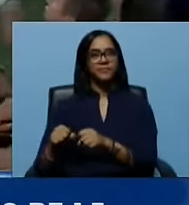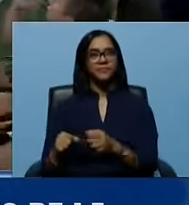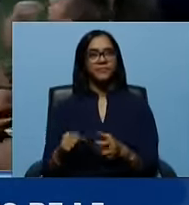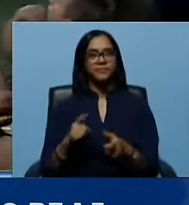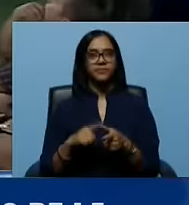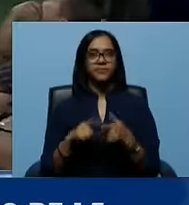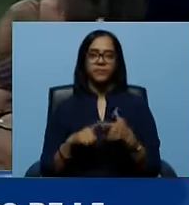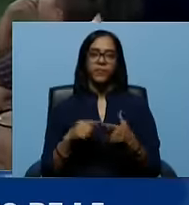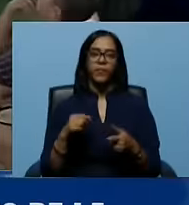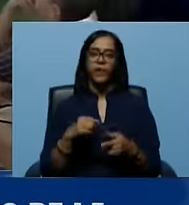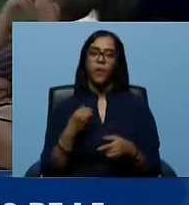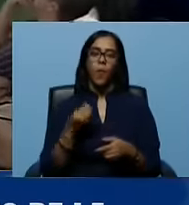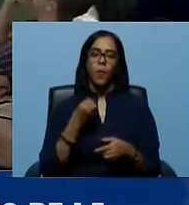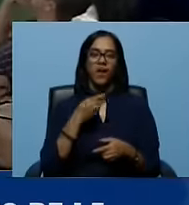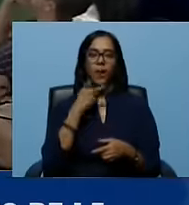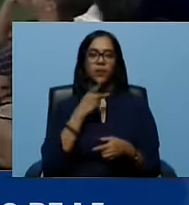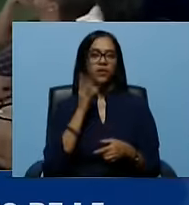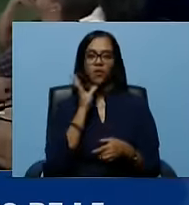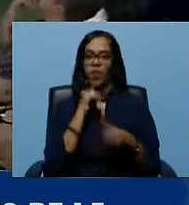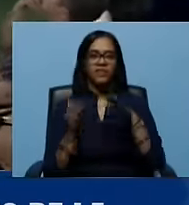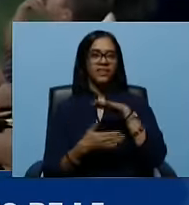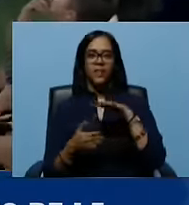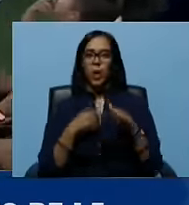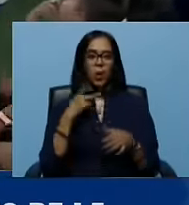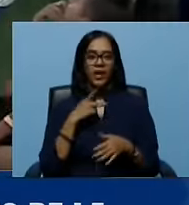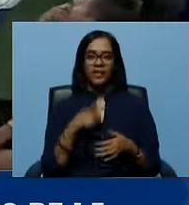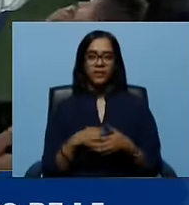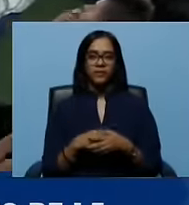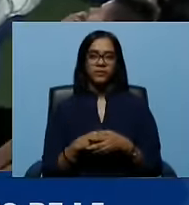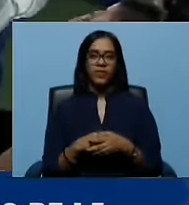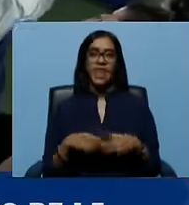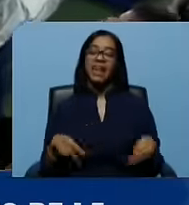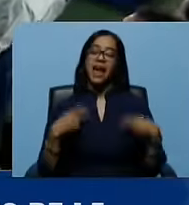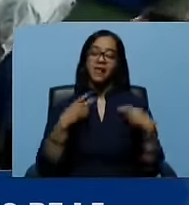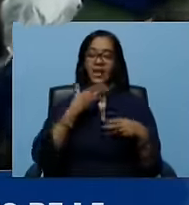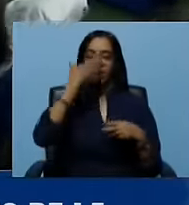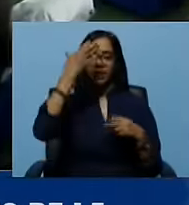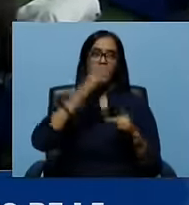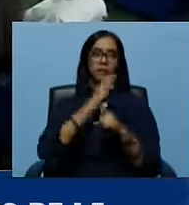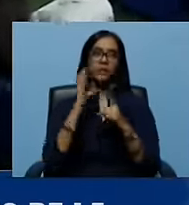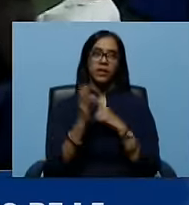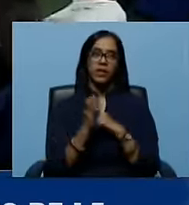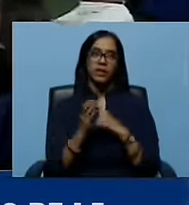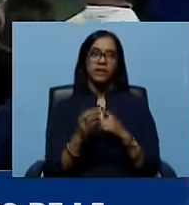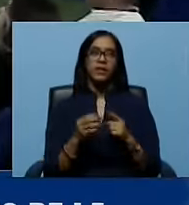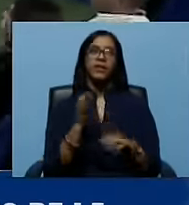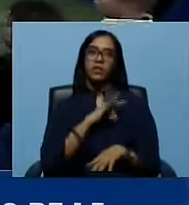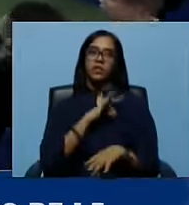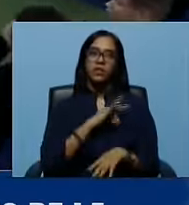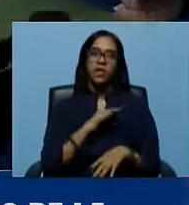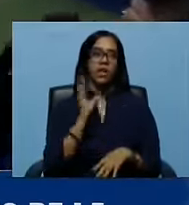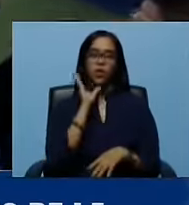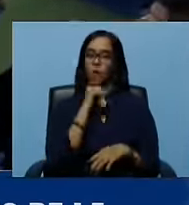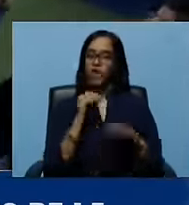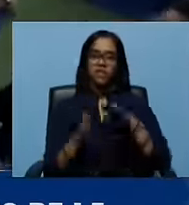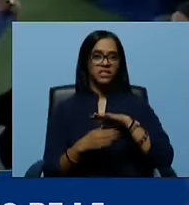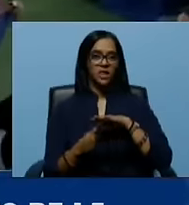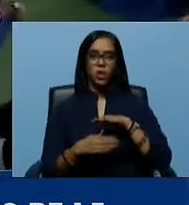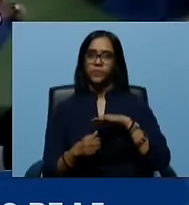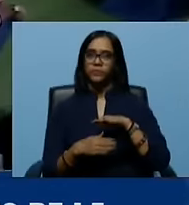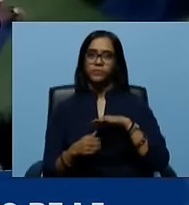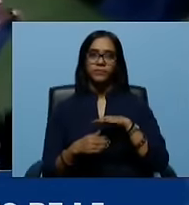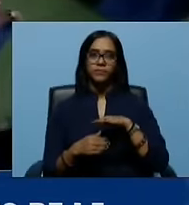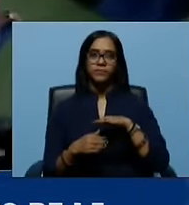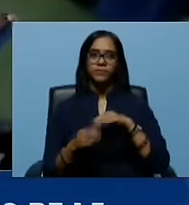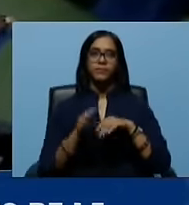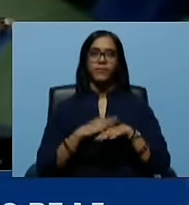Así como en la política no hay vacío político, en la vida espiritual y cultural de la sociedad no hay vacío,